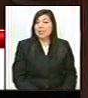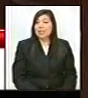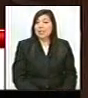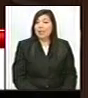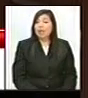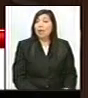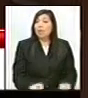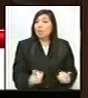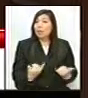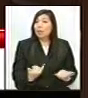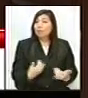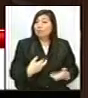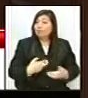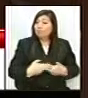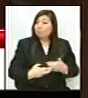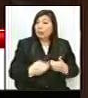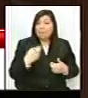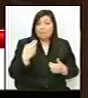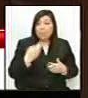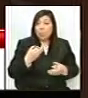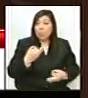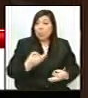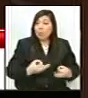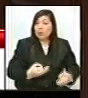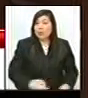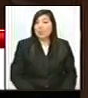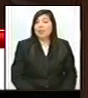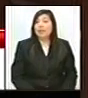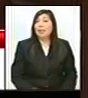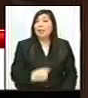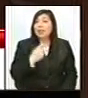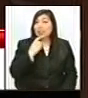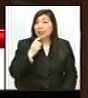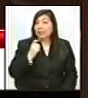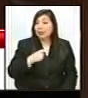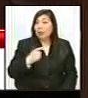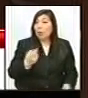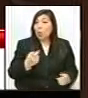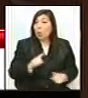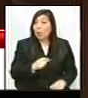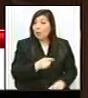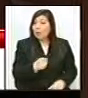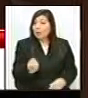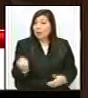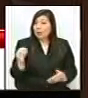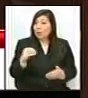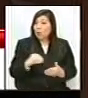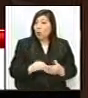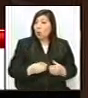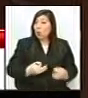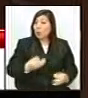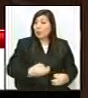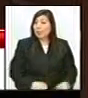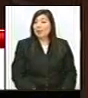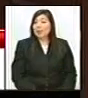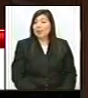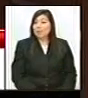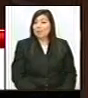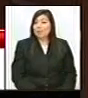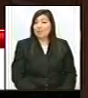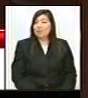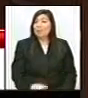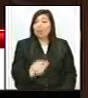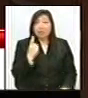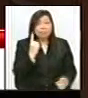Y como esto es un procedimiento político jurisdiccional, es necesario que cuando ustedes lleven a cabo el juicio de hecho, lo hagan